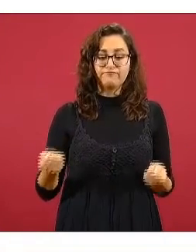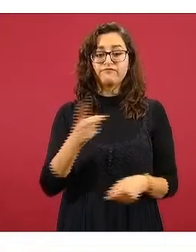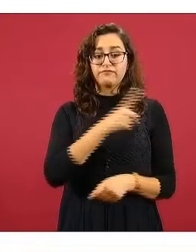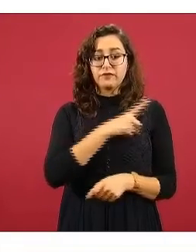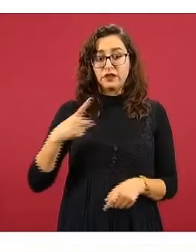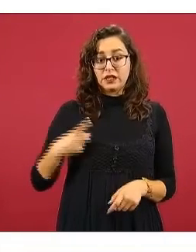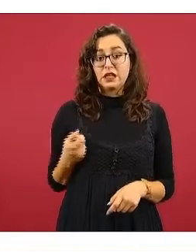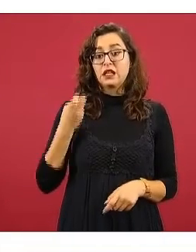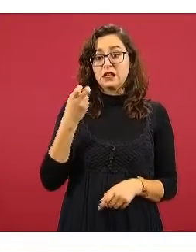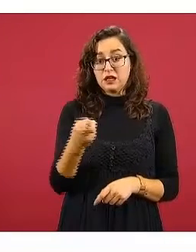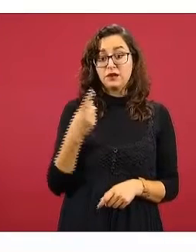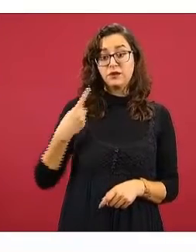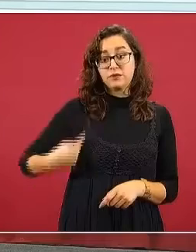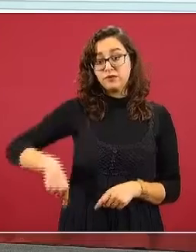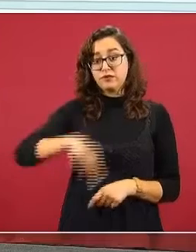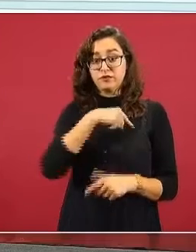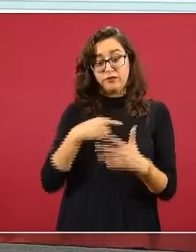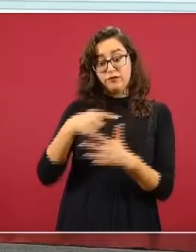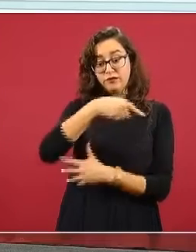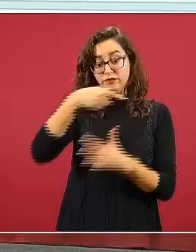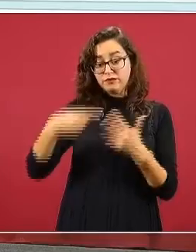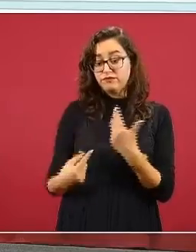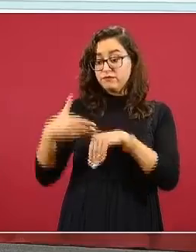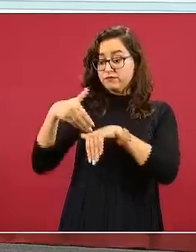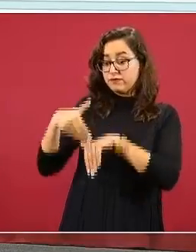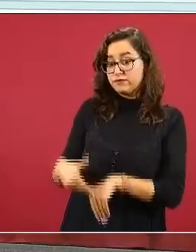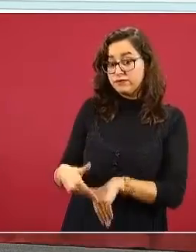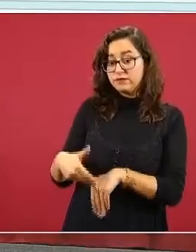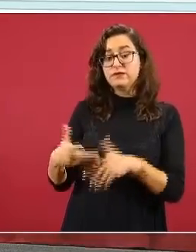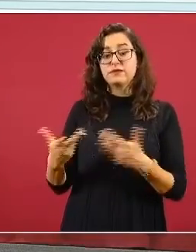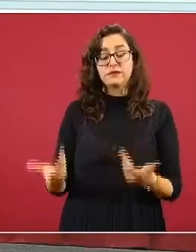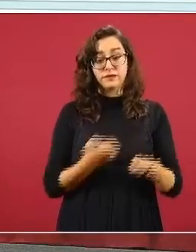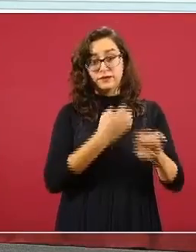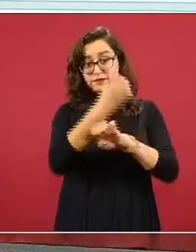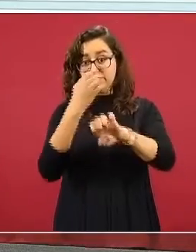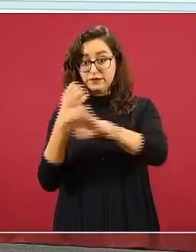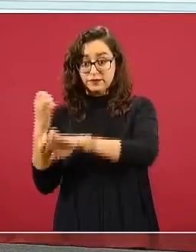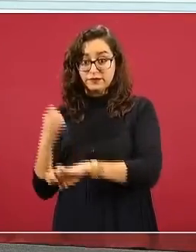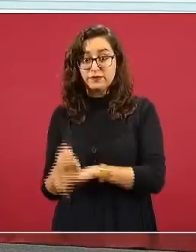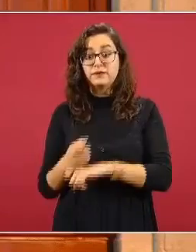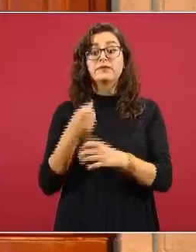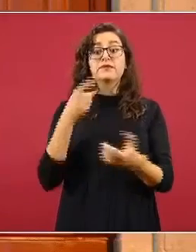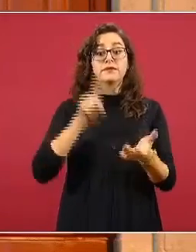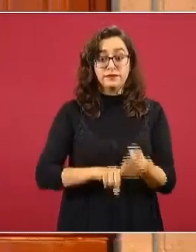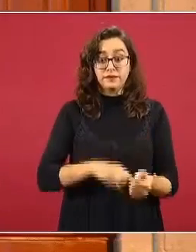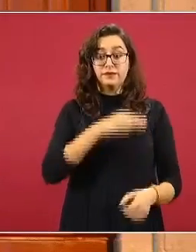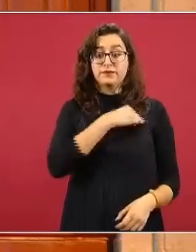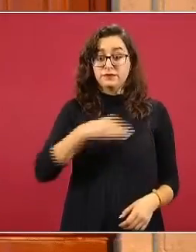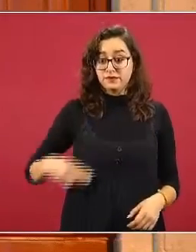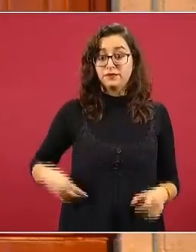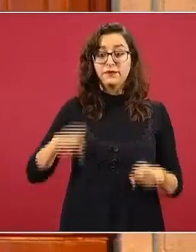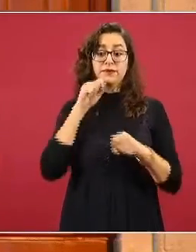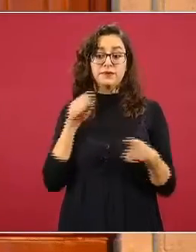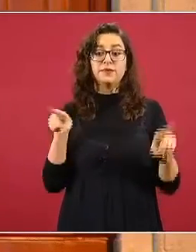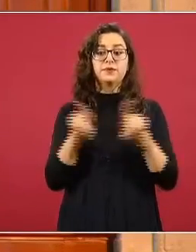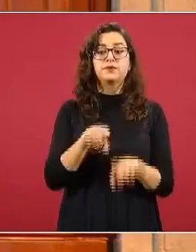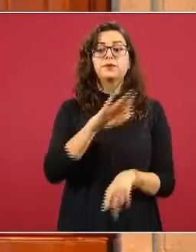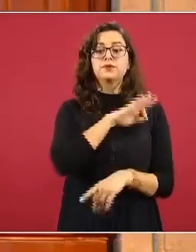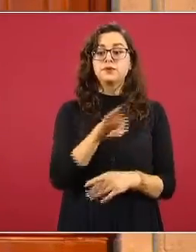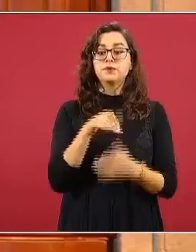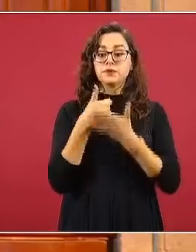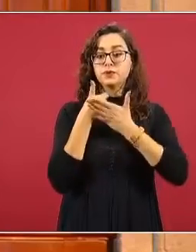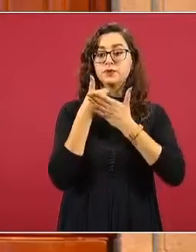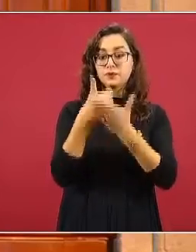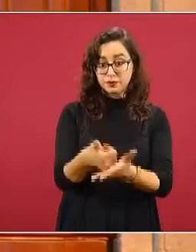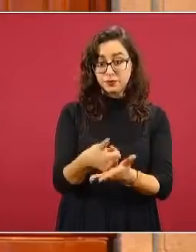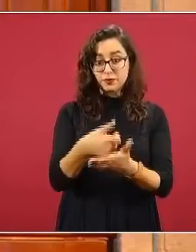esas disposiciones de la autoridad sanitaria local, tanto en los estados como en los municipios, entonces va a contribuir a que,